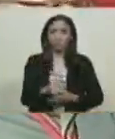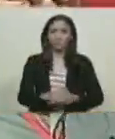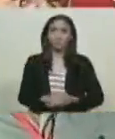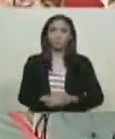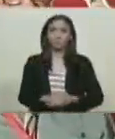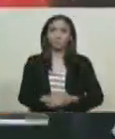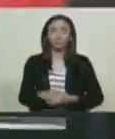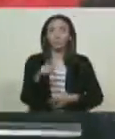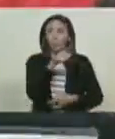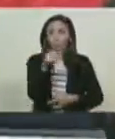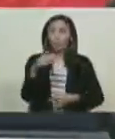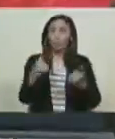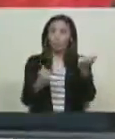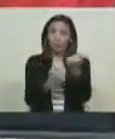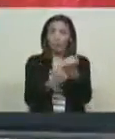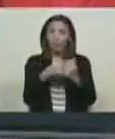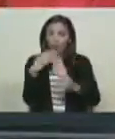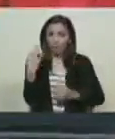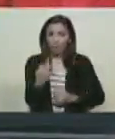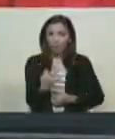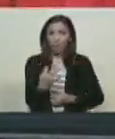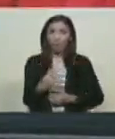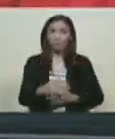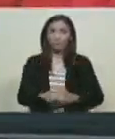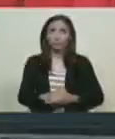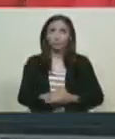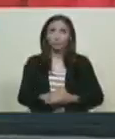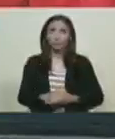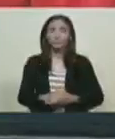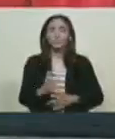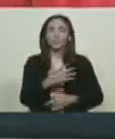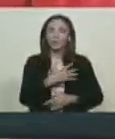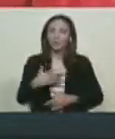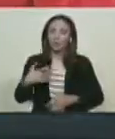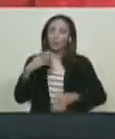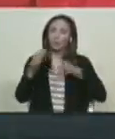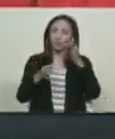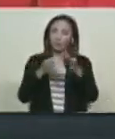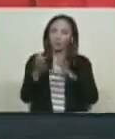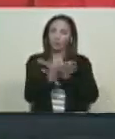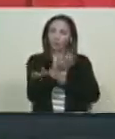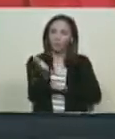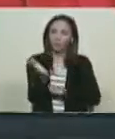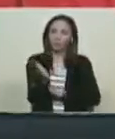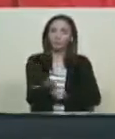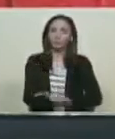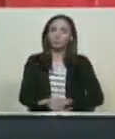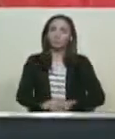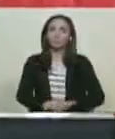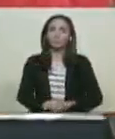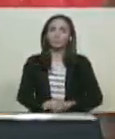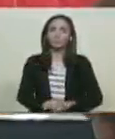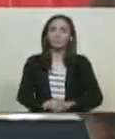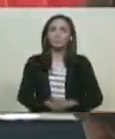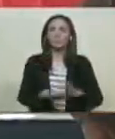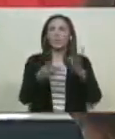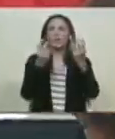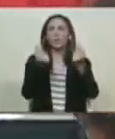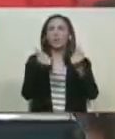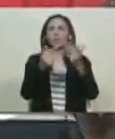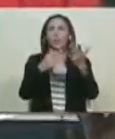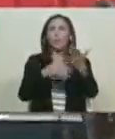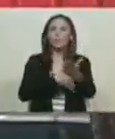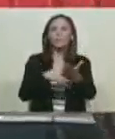¿Ustedes me van a apoyar de verdad? Entonces quiero decirles lo siguiente, pues. ¿Cuántos millones de votos